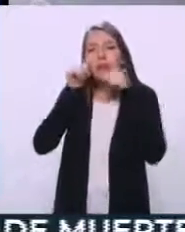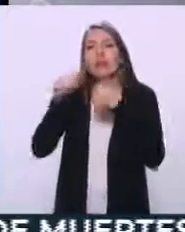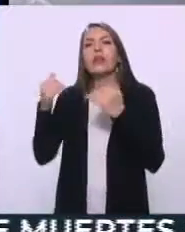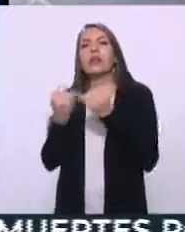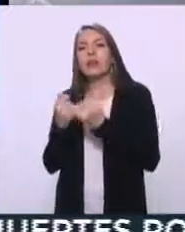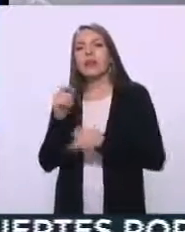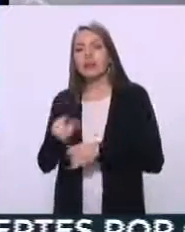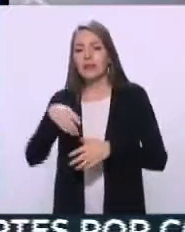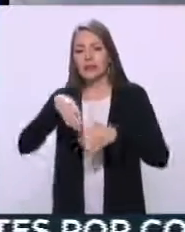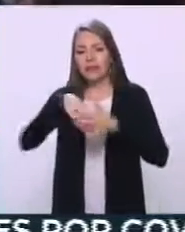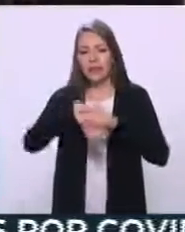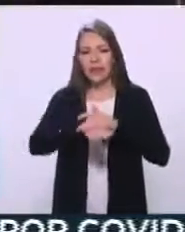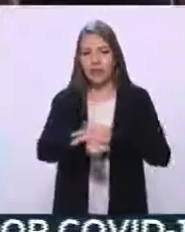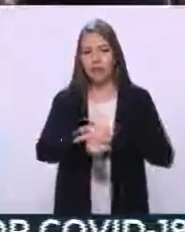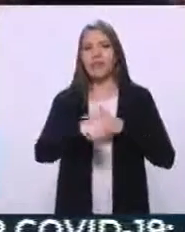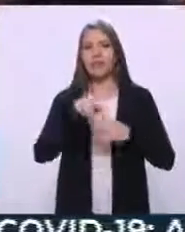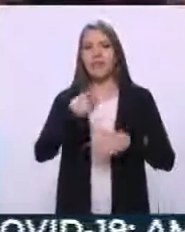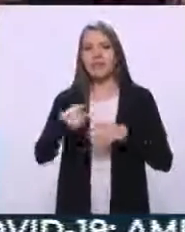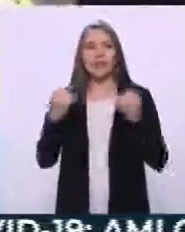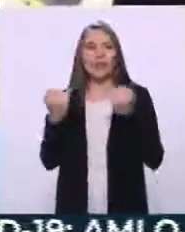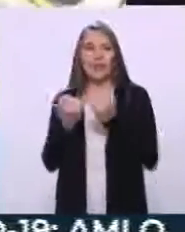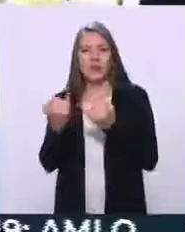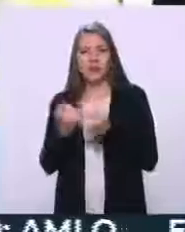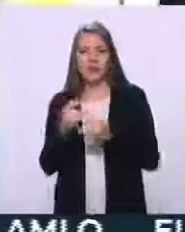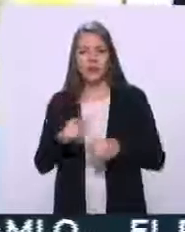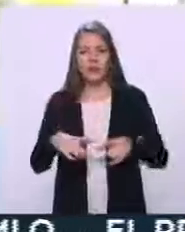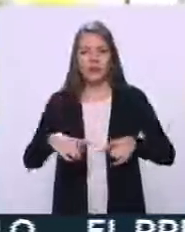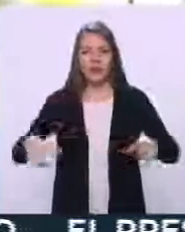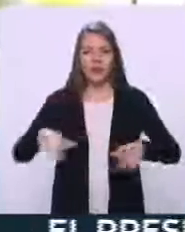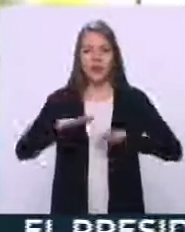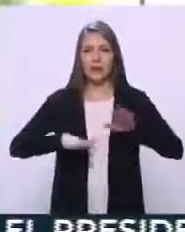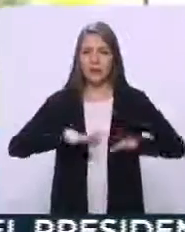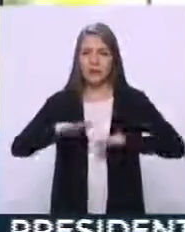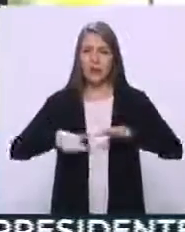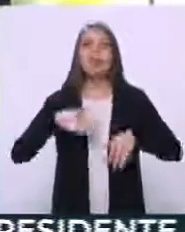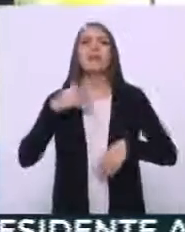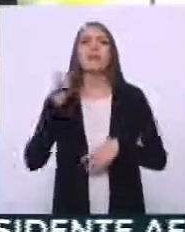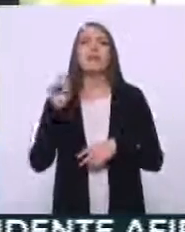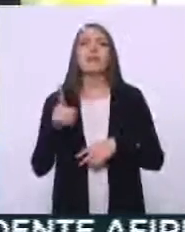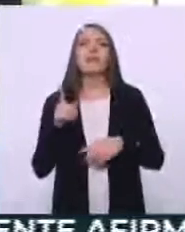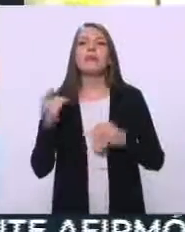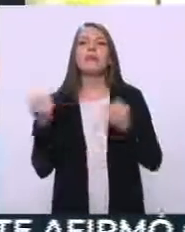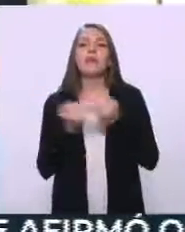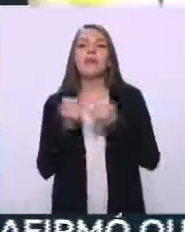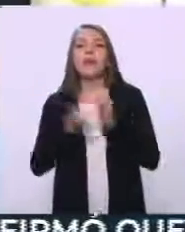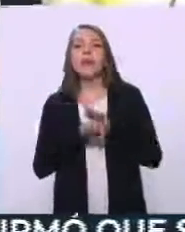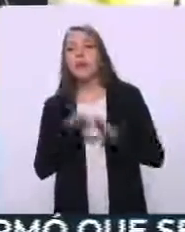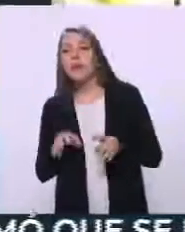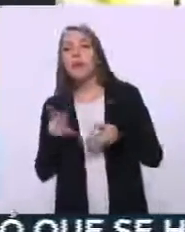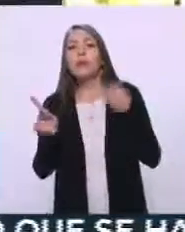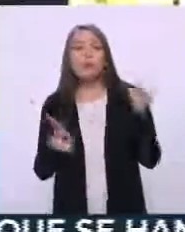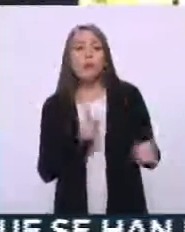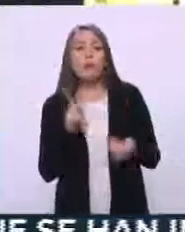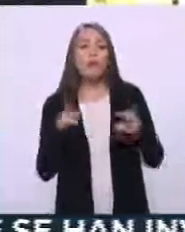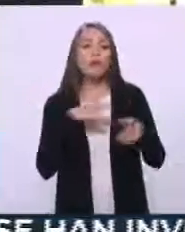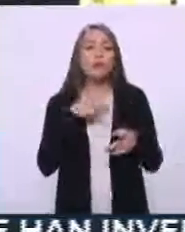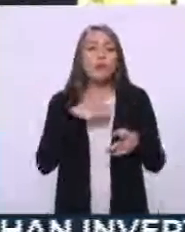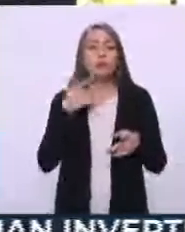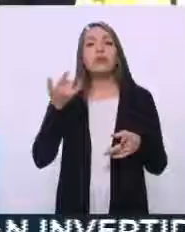hemos visto, por ejemplo, en las tiendas departamentales o en algunos otros establecimientos donde se detectan síntomas, se toma la temperatura, la